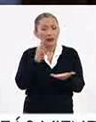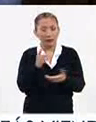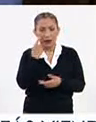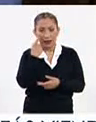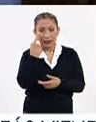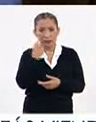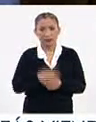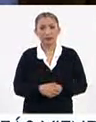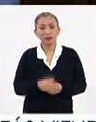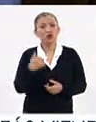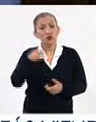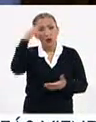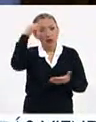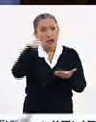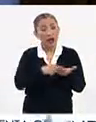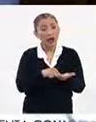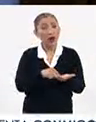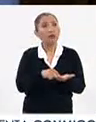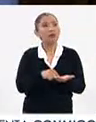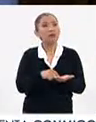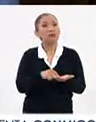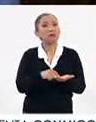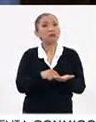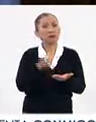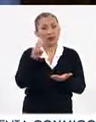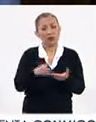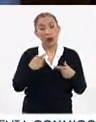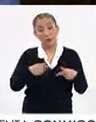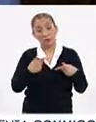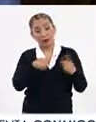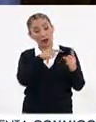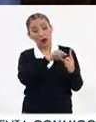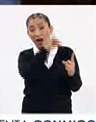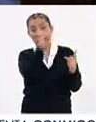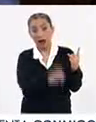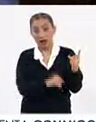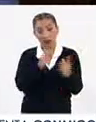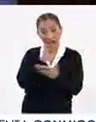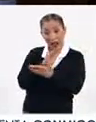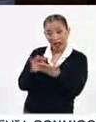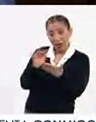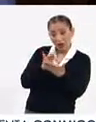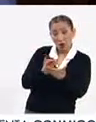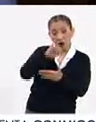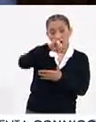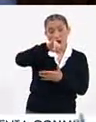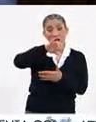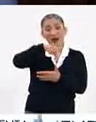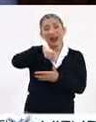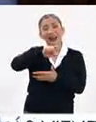yo estoy convencido de que la vida de una gente que nunca leyó el Quijote,